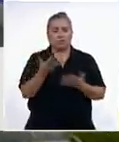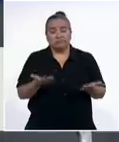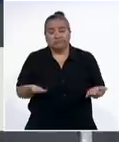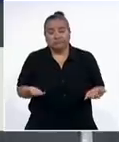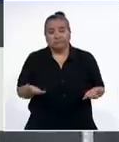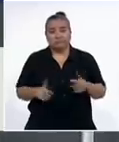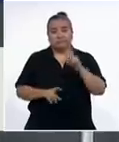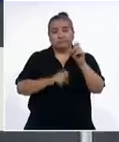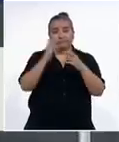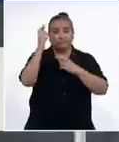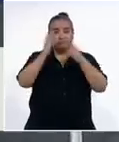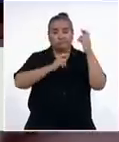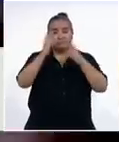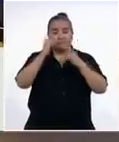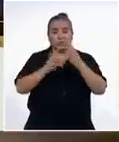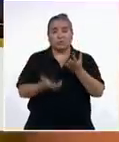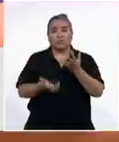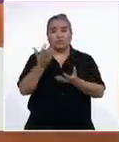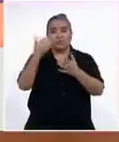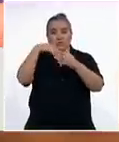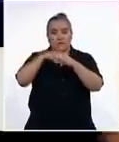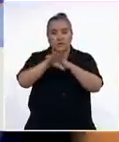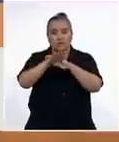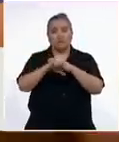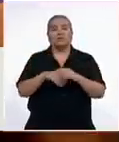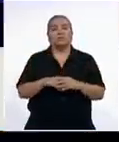Especulaciones y versiones que ha generado un incendio dentro de un partido